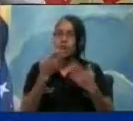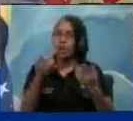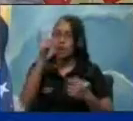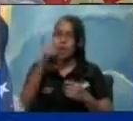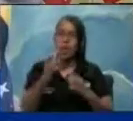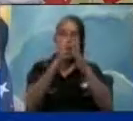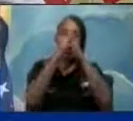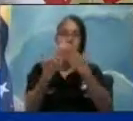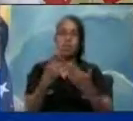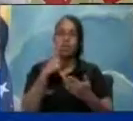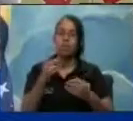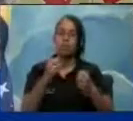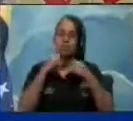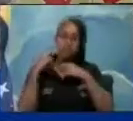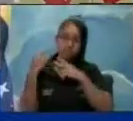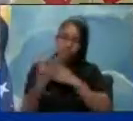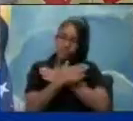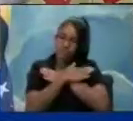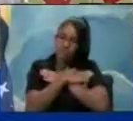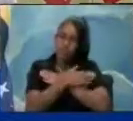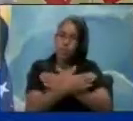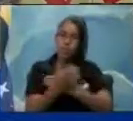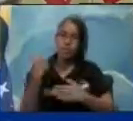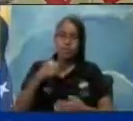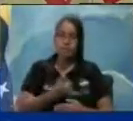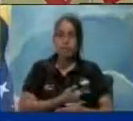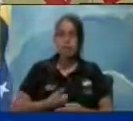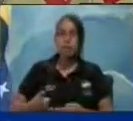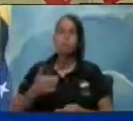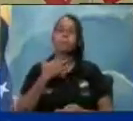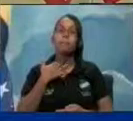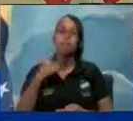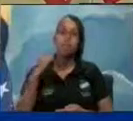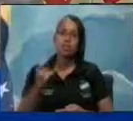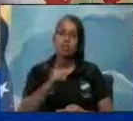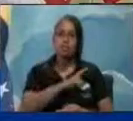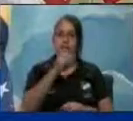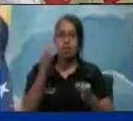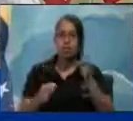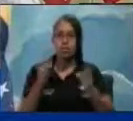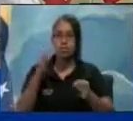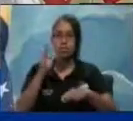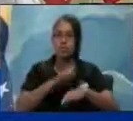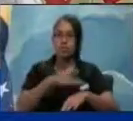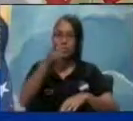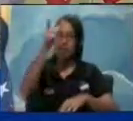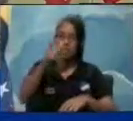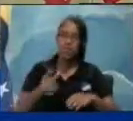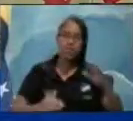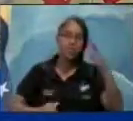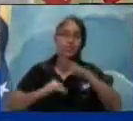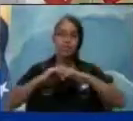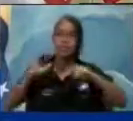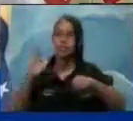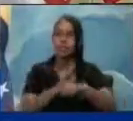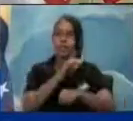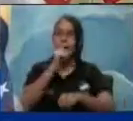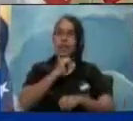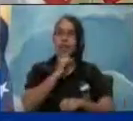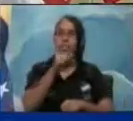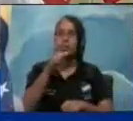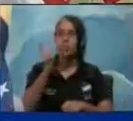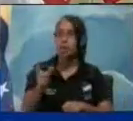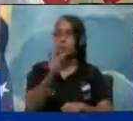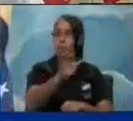Biblia dice, bienaventurados los que tienen hambre y sed de justicia, porque ellos serán saciados. Es usted esa persona